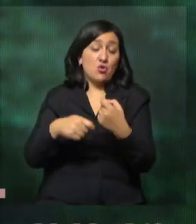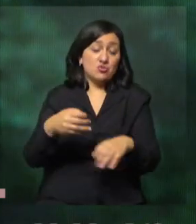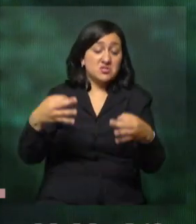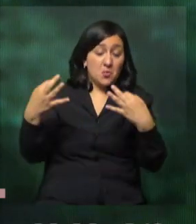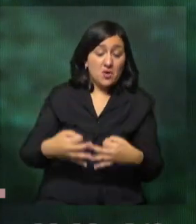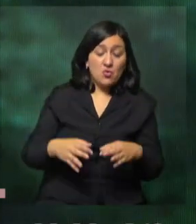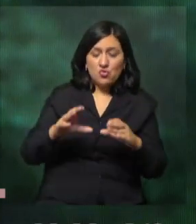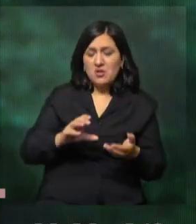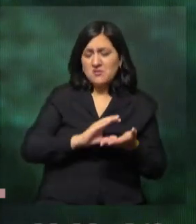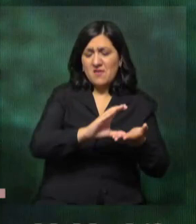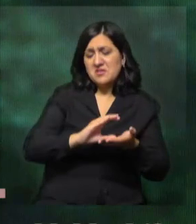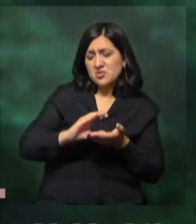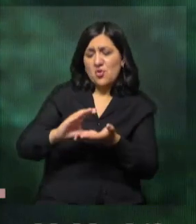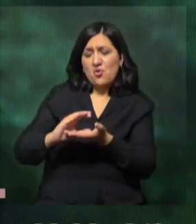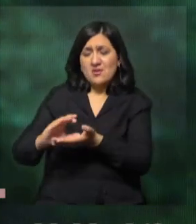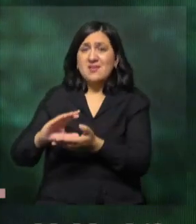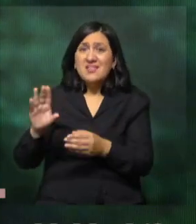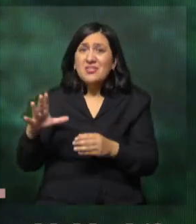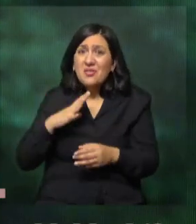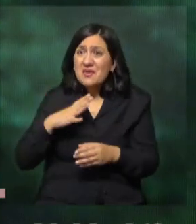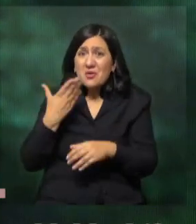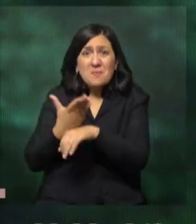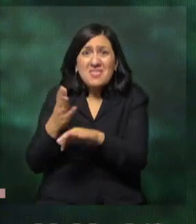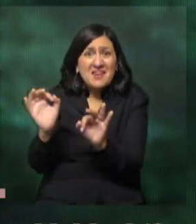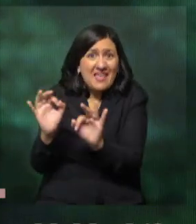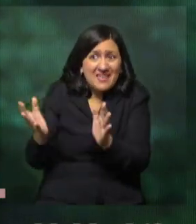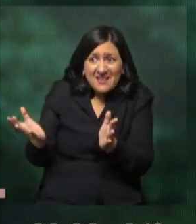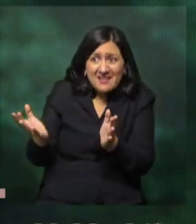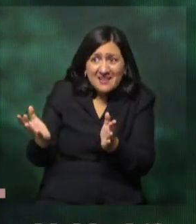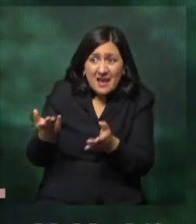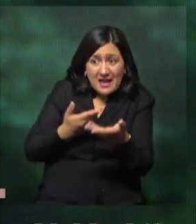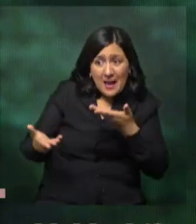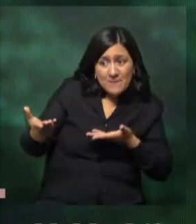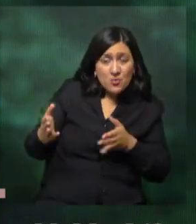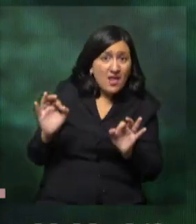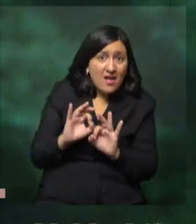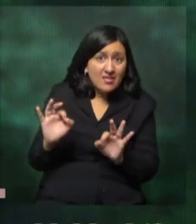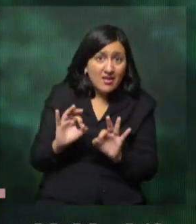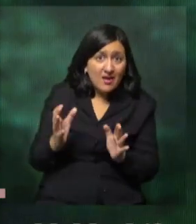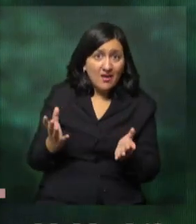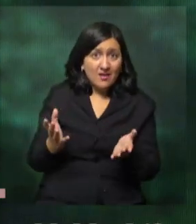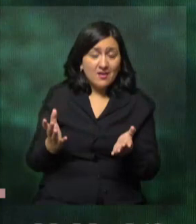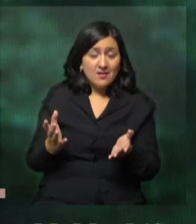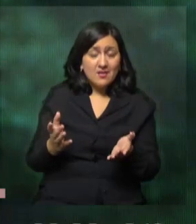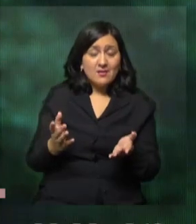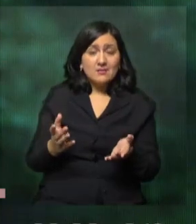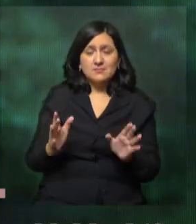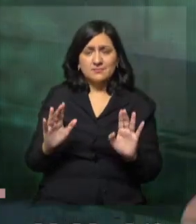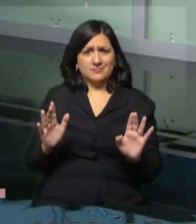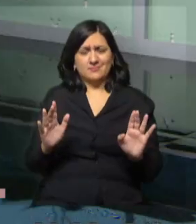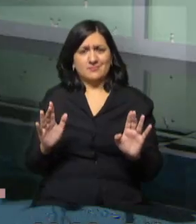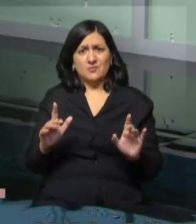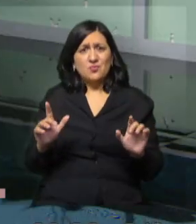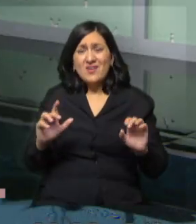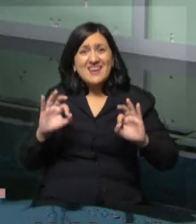con todas las inversiones que se le hacen y encima no se le pide nada a cambio. Porque, volviendo al tema de la tarifa... Pero no queda